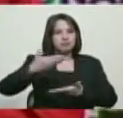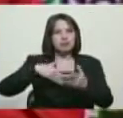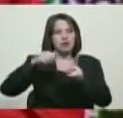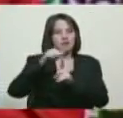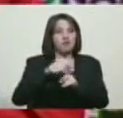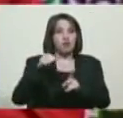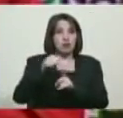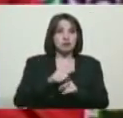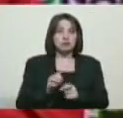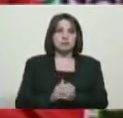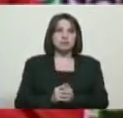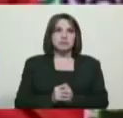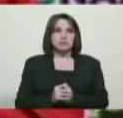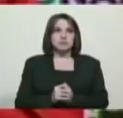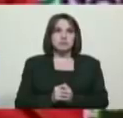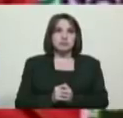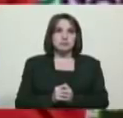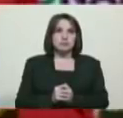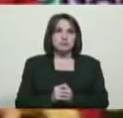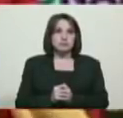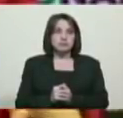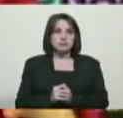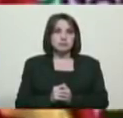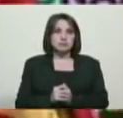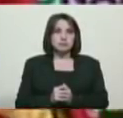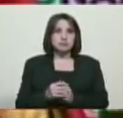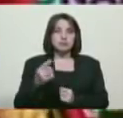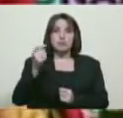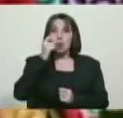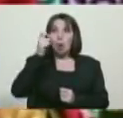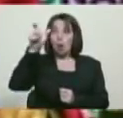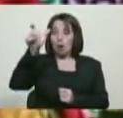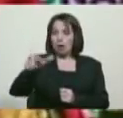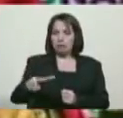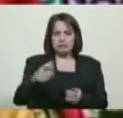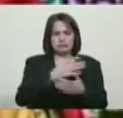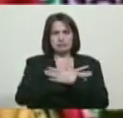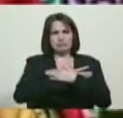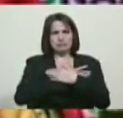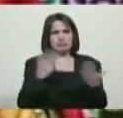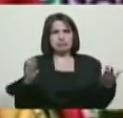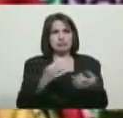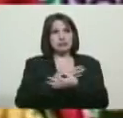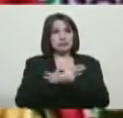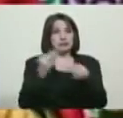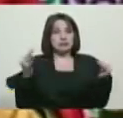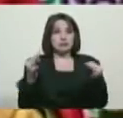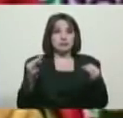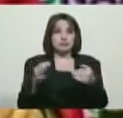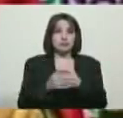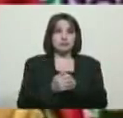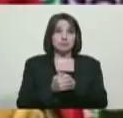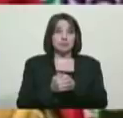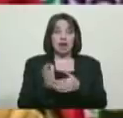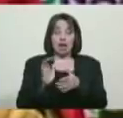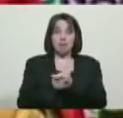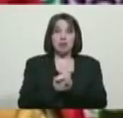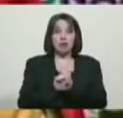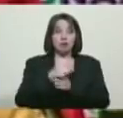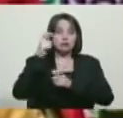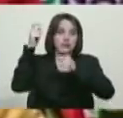arriba tenemos a un gran compañero de nuestro comandante Hugo